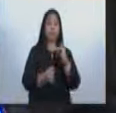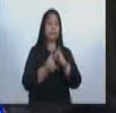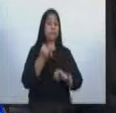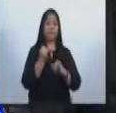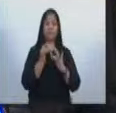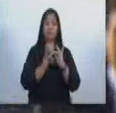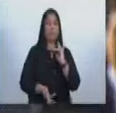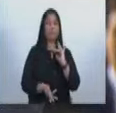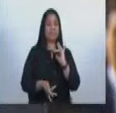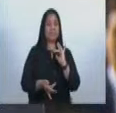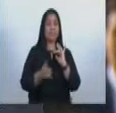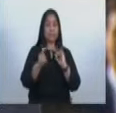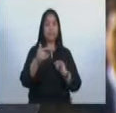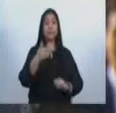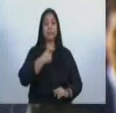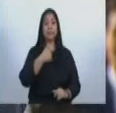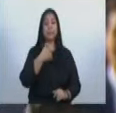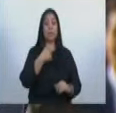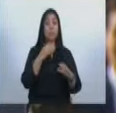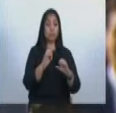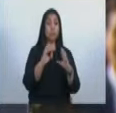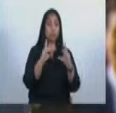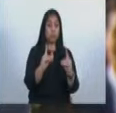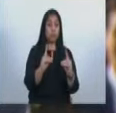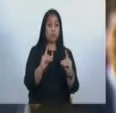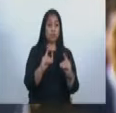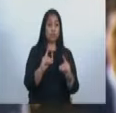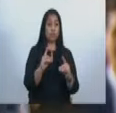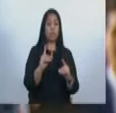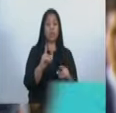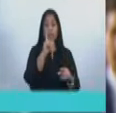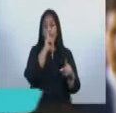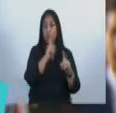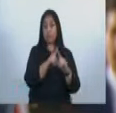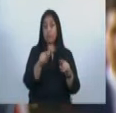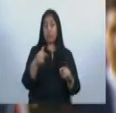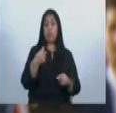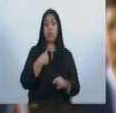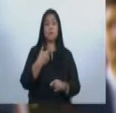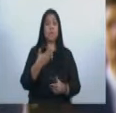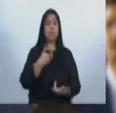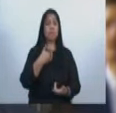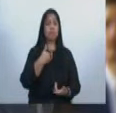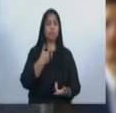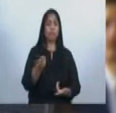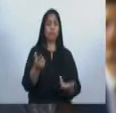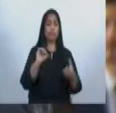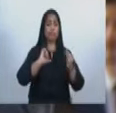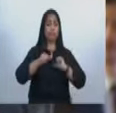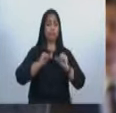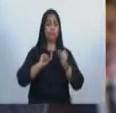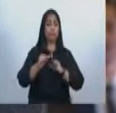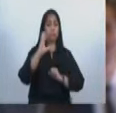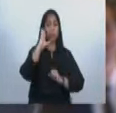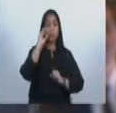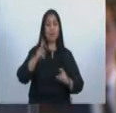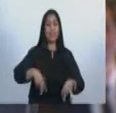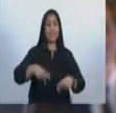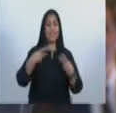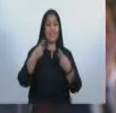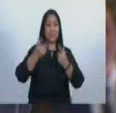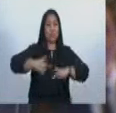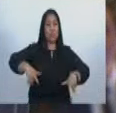brechas que existen en la educación entre quienes tienen acceso Porque viven en una